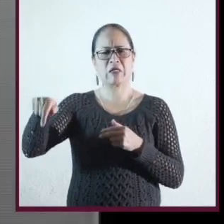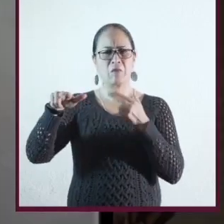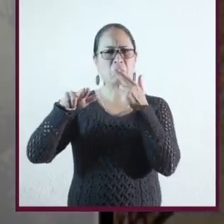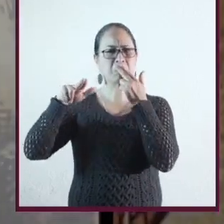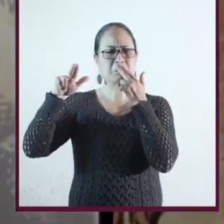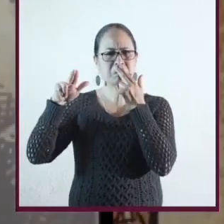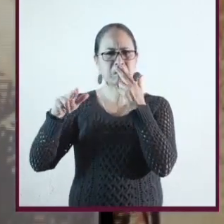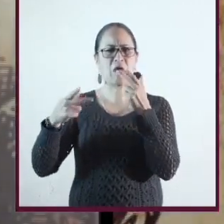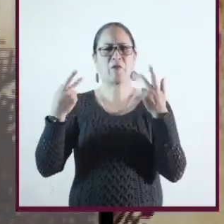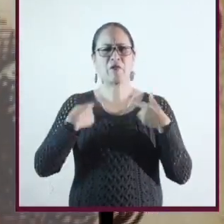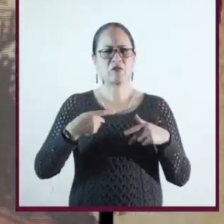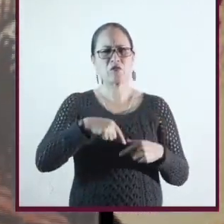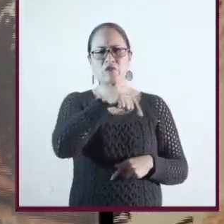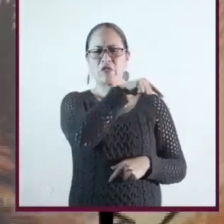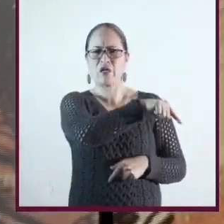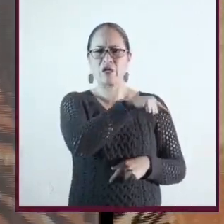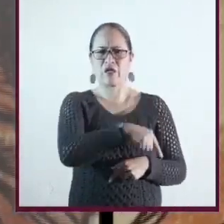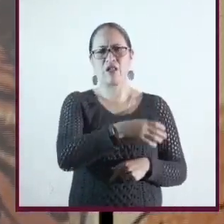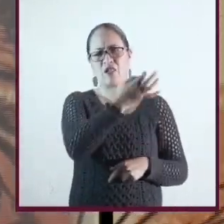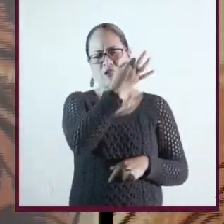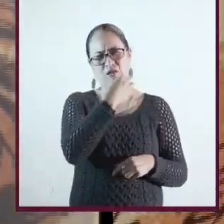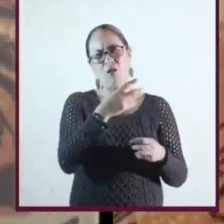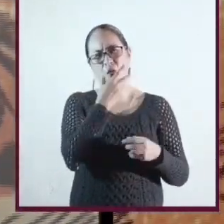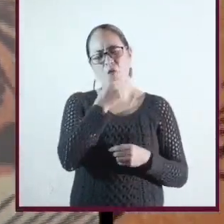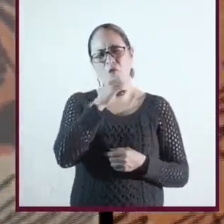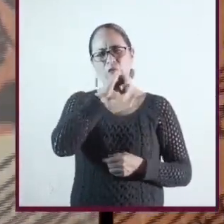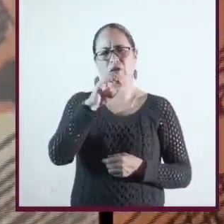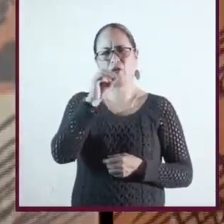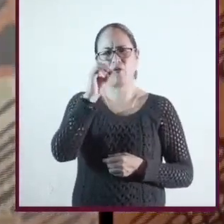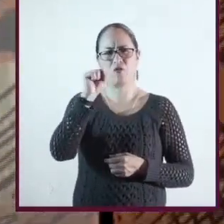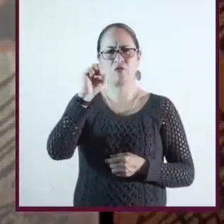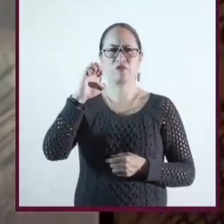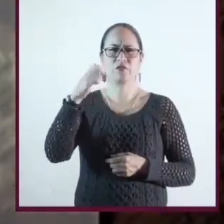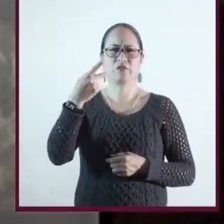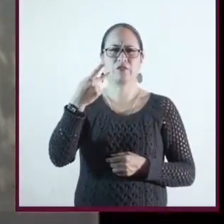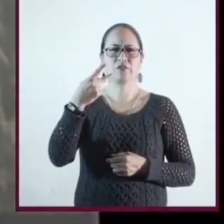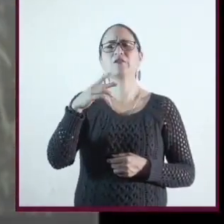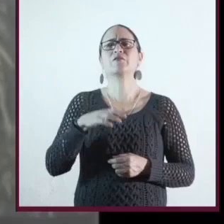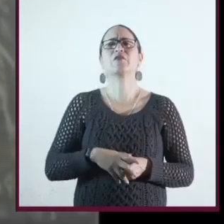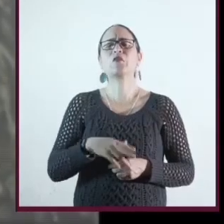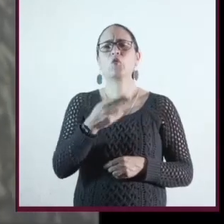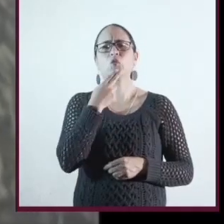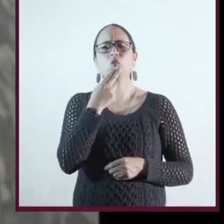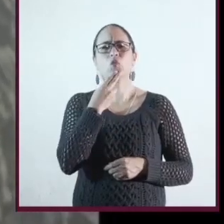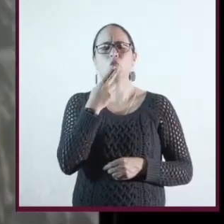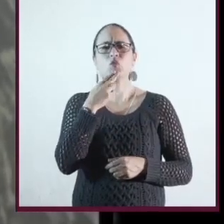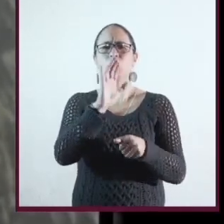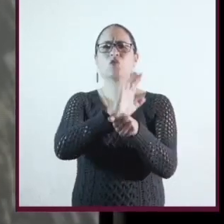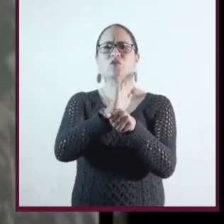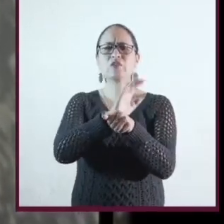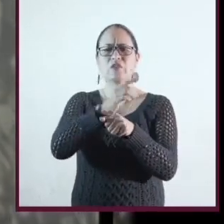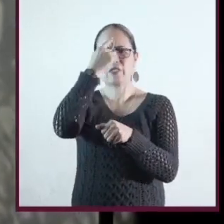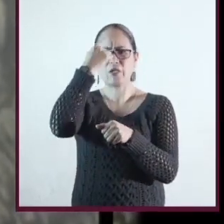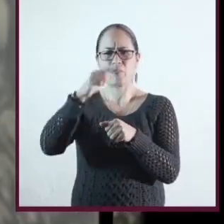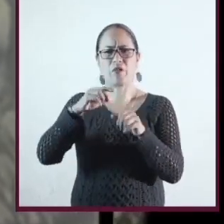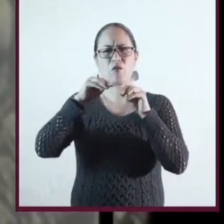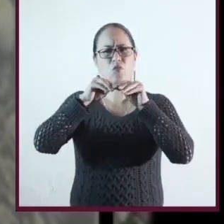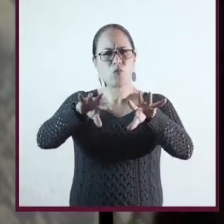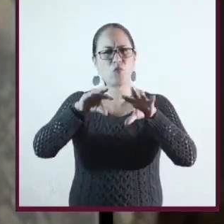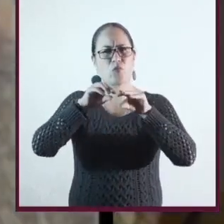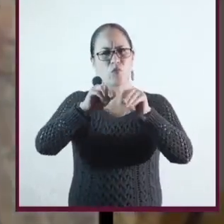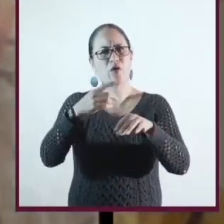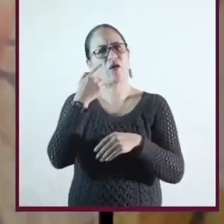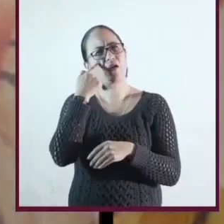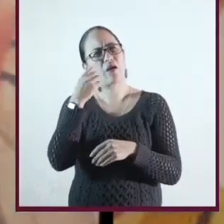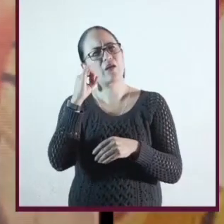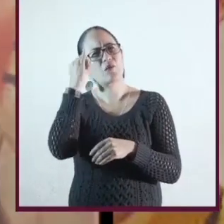Goebbels, usó el cine como una forma de distribuir propaganda audiovisual, como vehículo de reclutamiento de jóvenes y